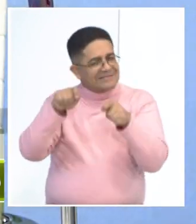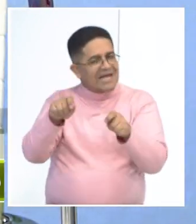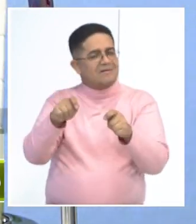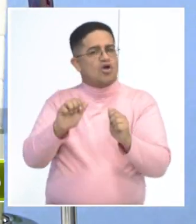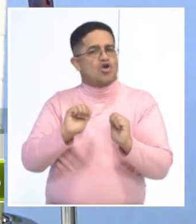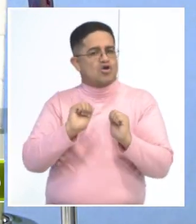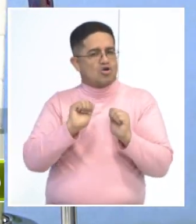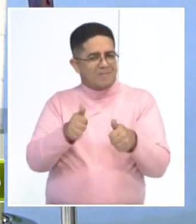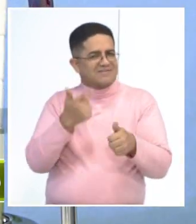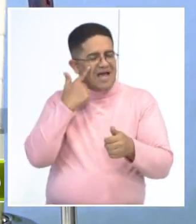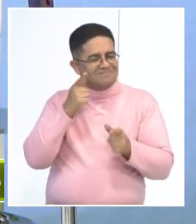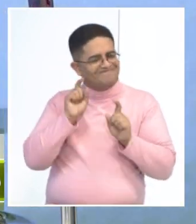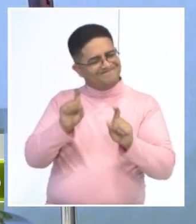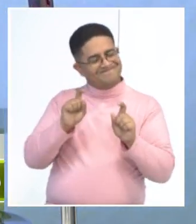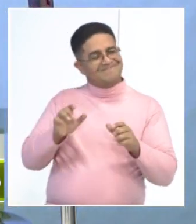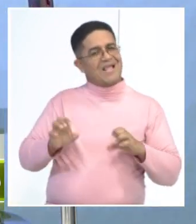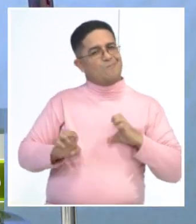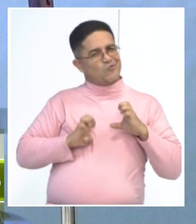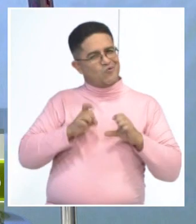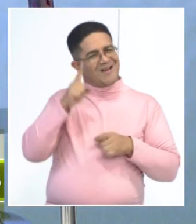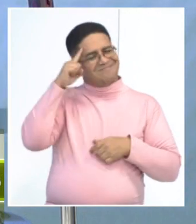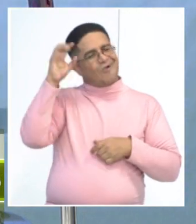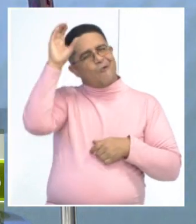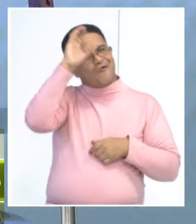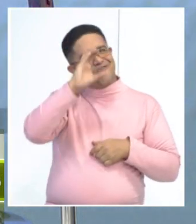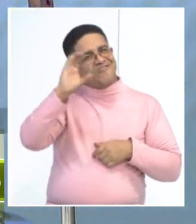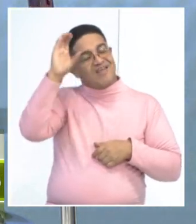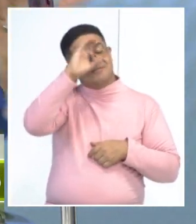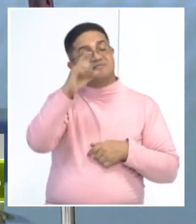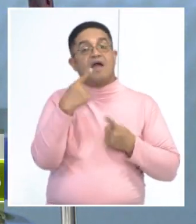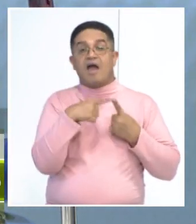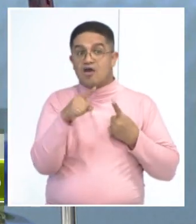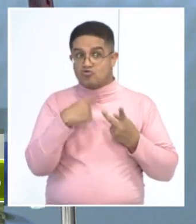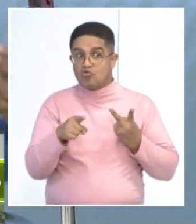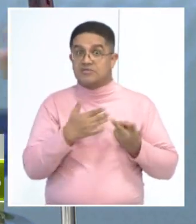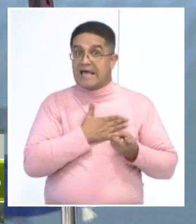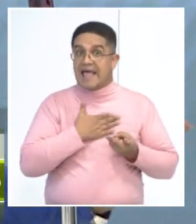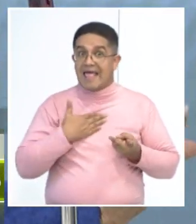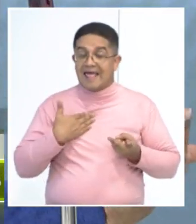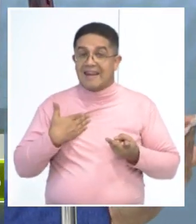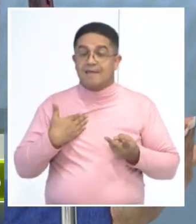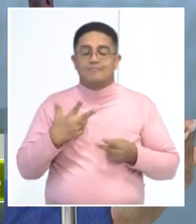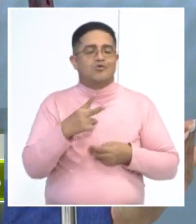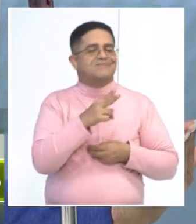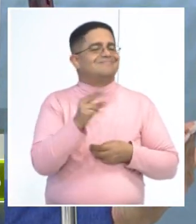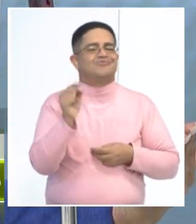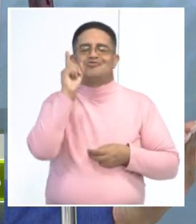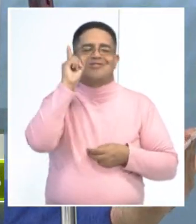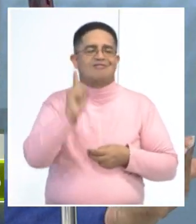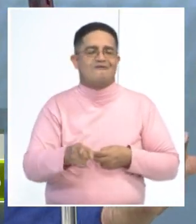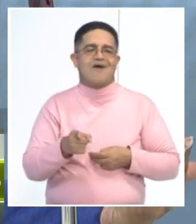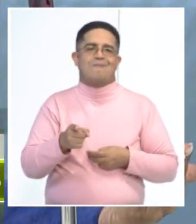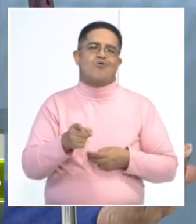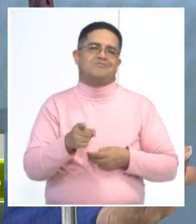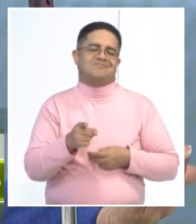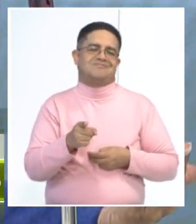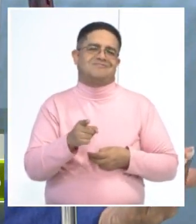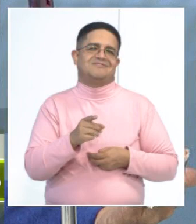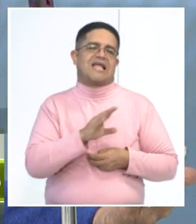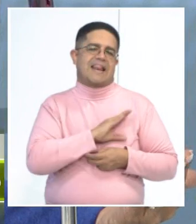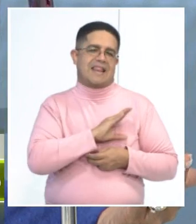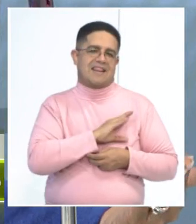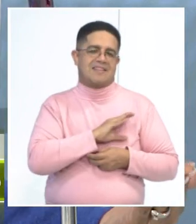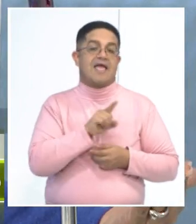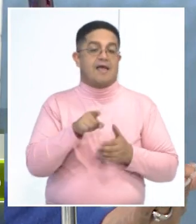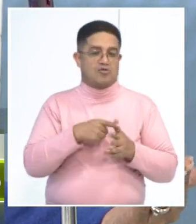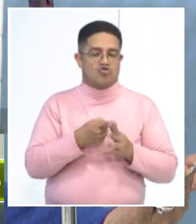manejarnos emocionalmente con más conciencia. Hay muchas cosas que queremos y que no debemos tener. Entonces